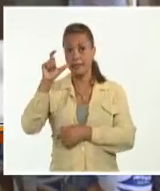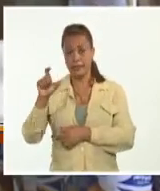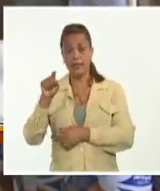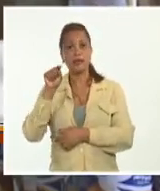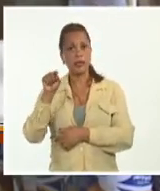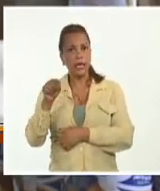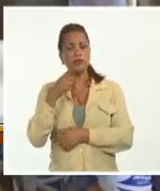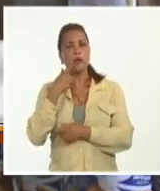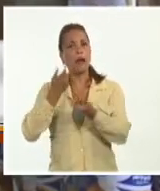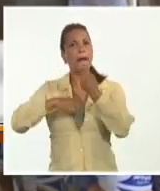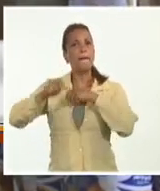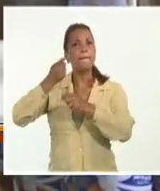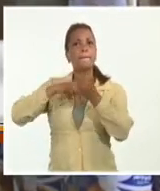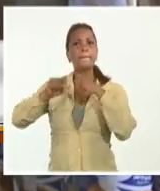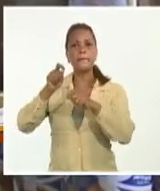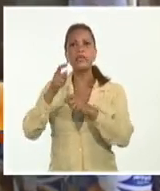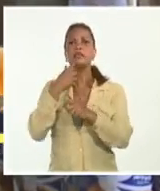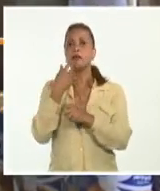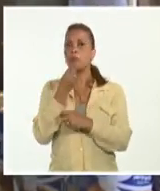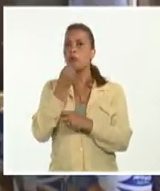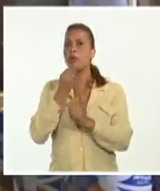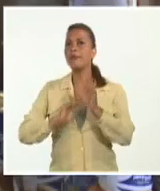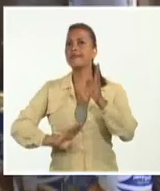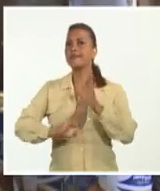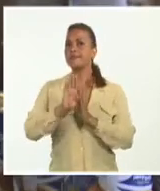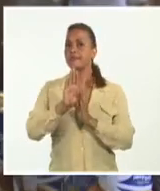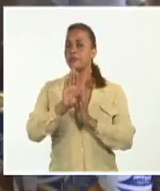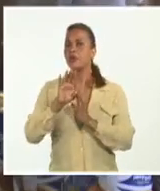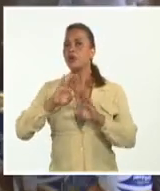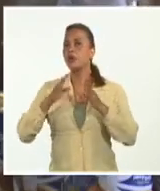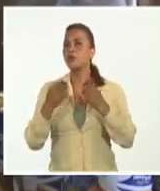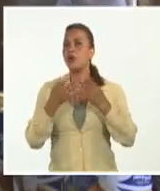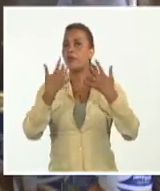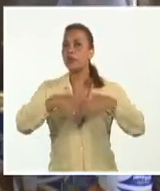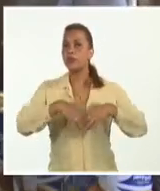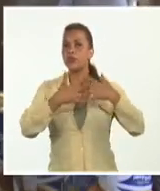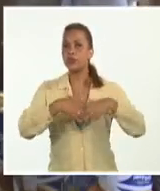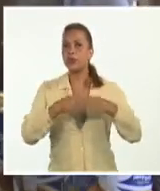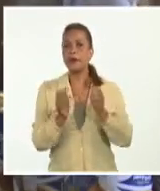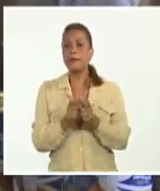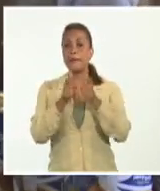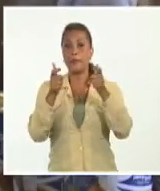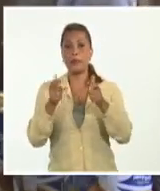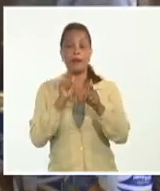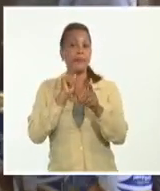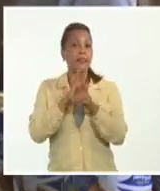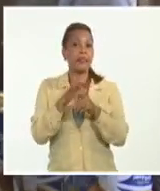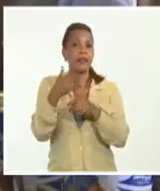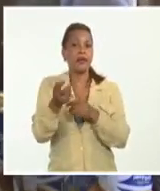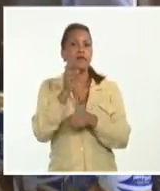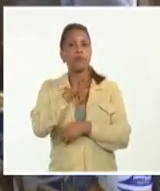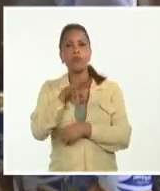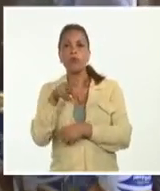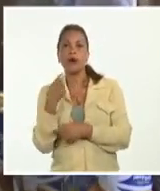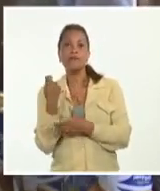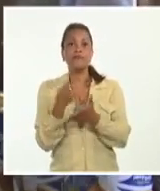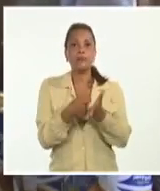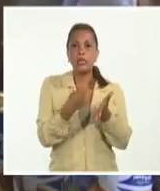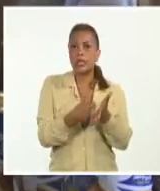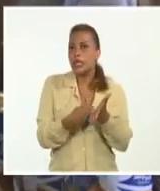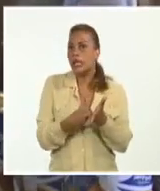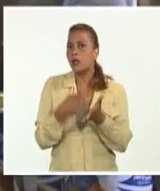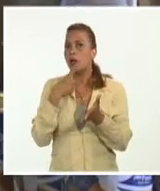lógicamente va a poder desarrollar vamos a poder desarrollar nuestra industria a partir de que tenemos que buscar financiamiento para